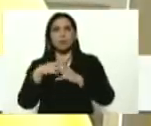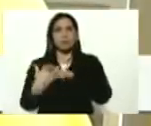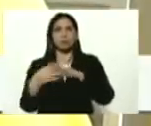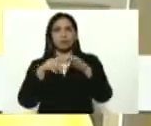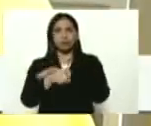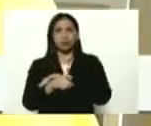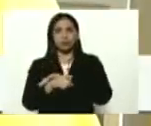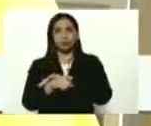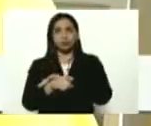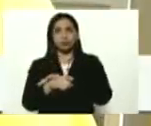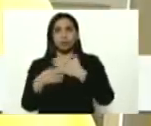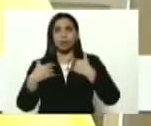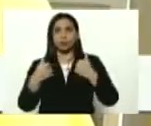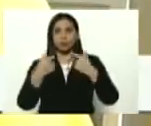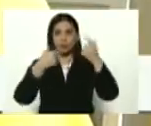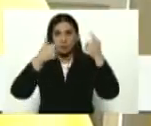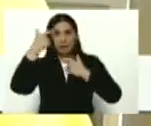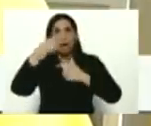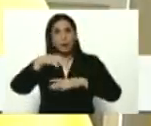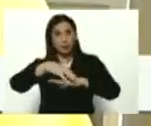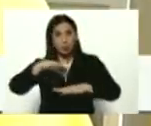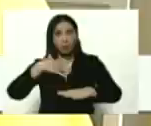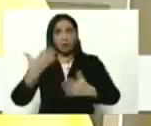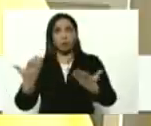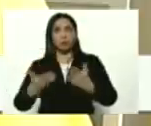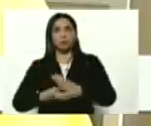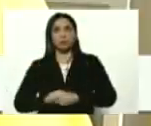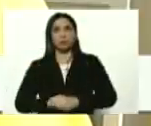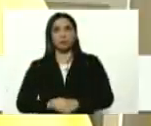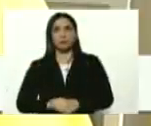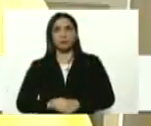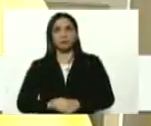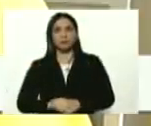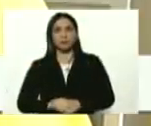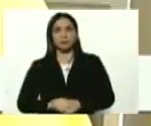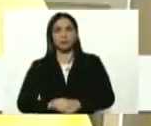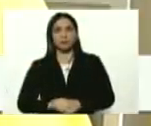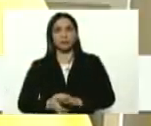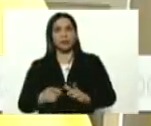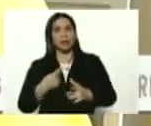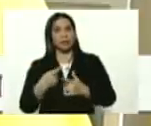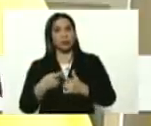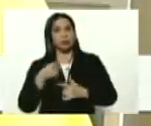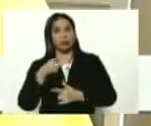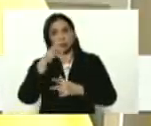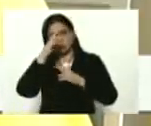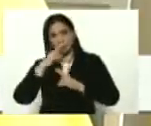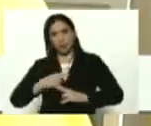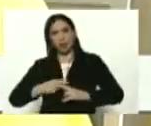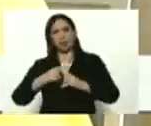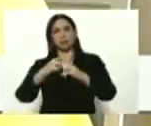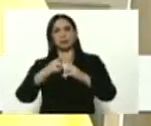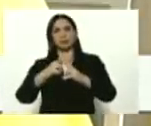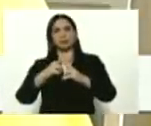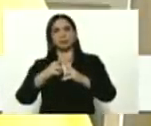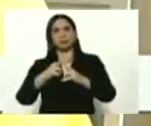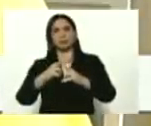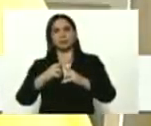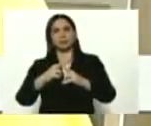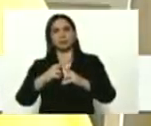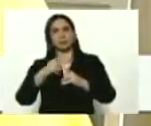Salud? Hugo Rafael Chávez Frías. Así que este homenaje,